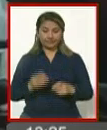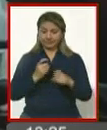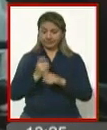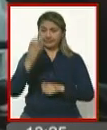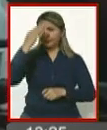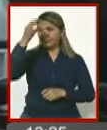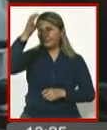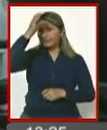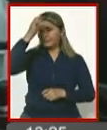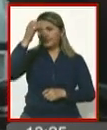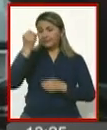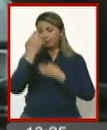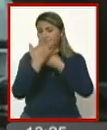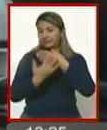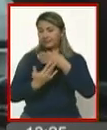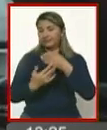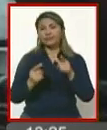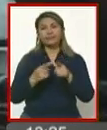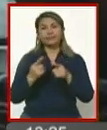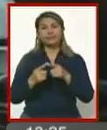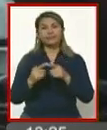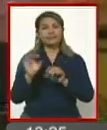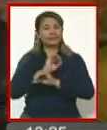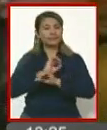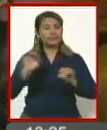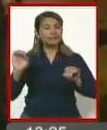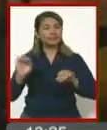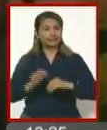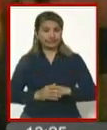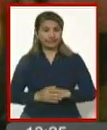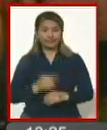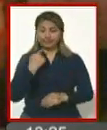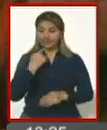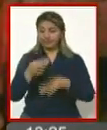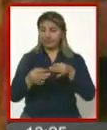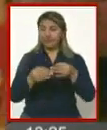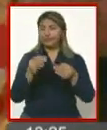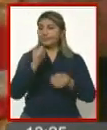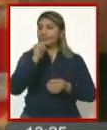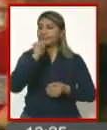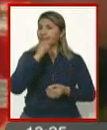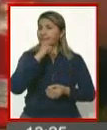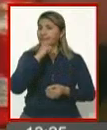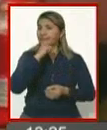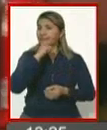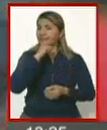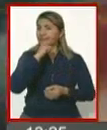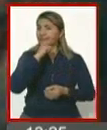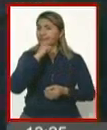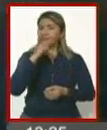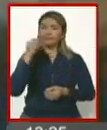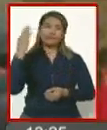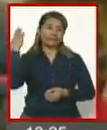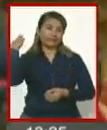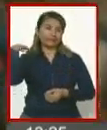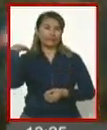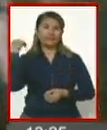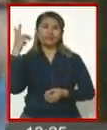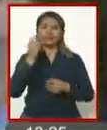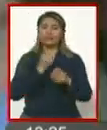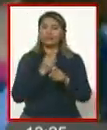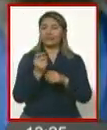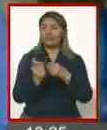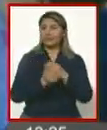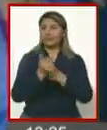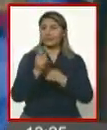al cerebro es hacer hemorragias. Entonces, afortunadamente no hay esto. También se manifestó que hay una dolencia por hernia del disco, pero que no implica un riesgo